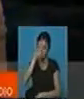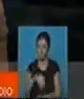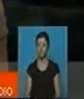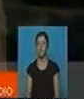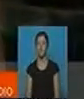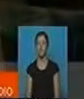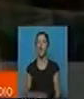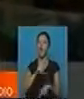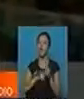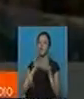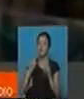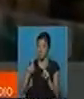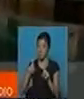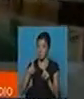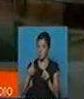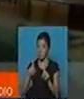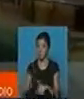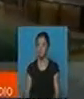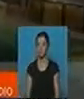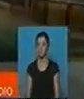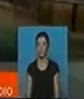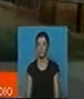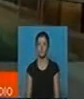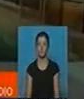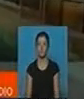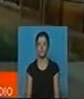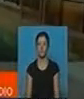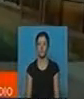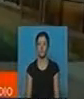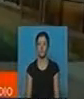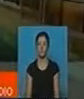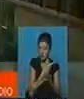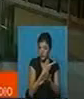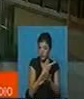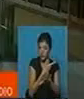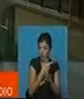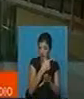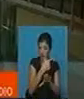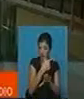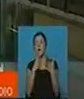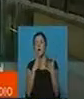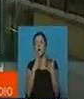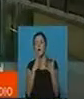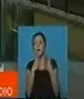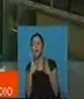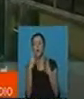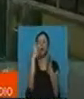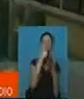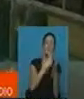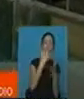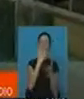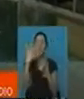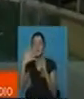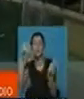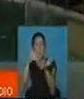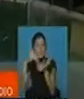que a su turno hay que entender que está dramáticamente armada. Aproximadamente se calcula que 205 millones de